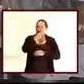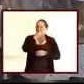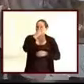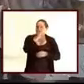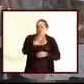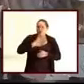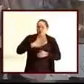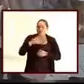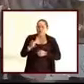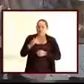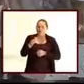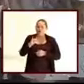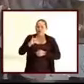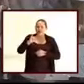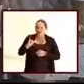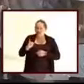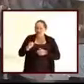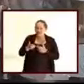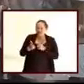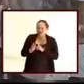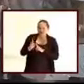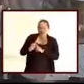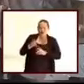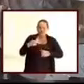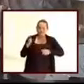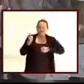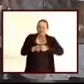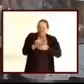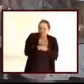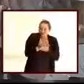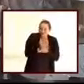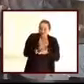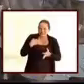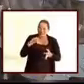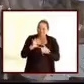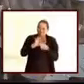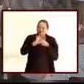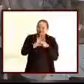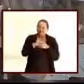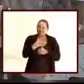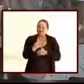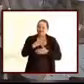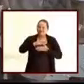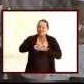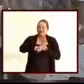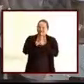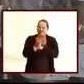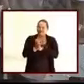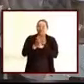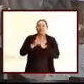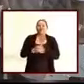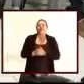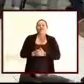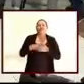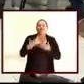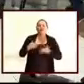soy priista, pertenezco a Morena, estoy en la cuarta transformación, estoy del lado correcto de la